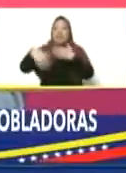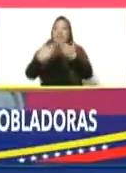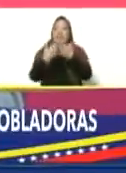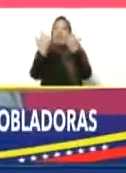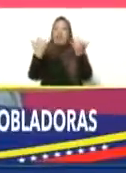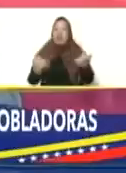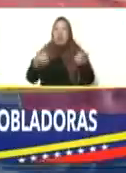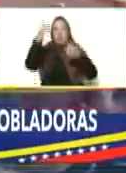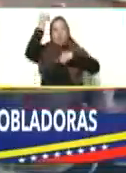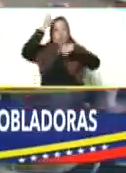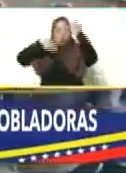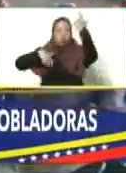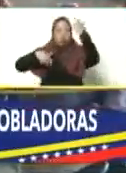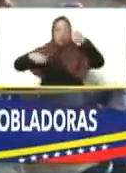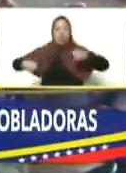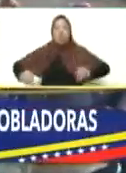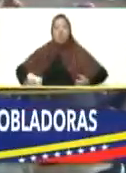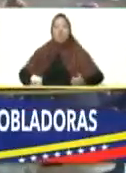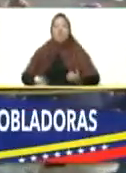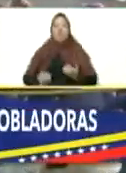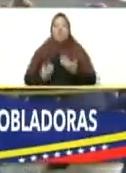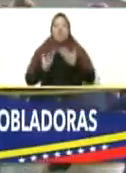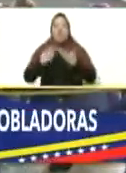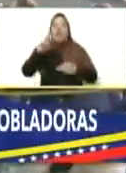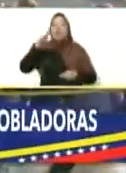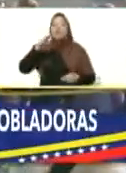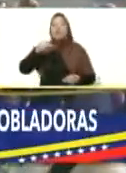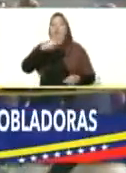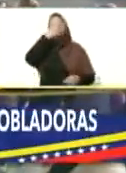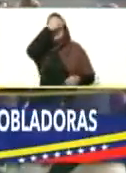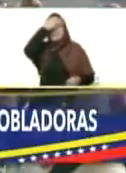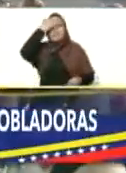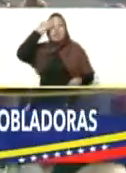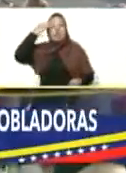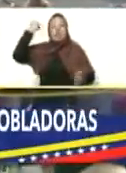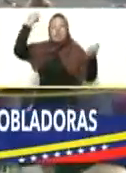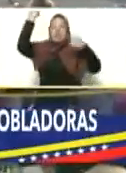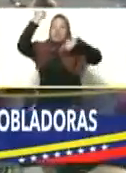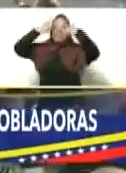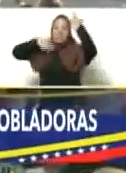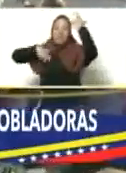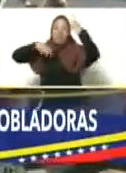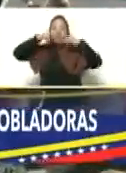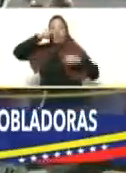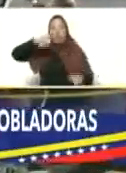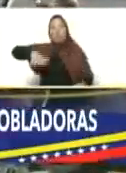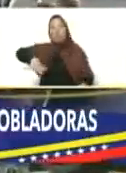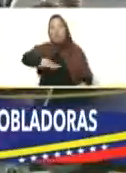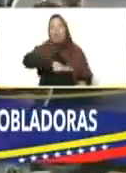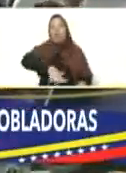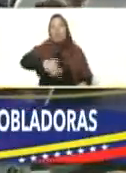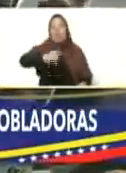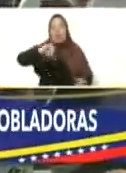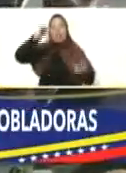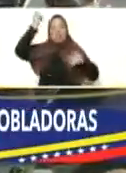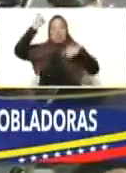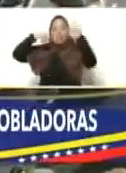el espíritu inmortal de hugo rafael chávez frías donde está el pueblo está chávez